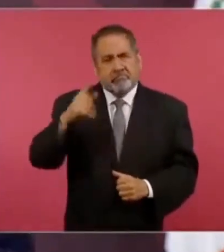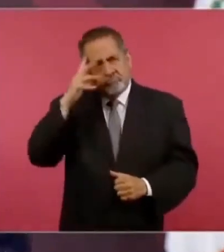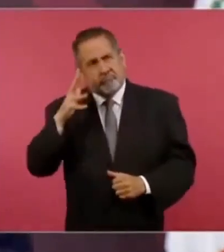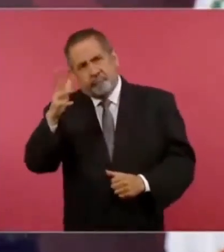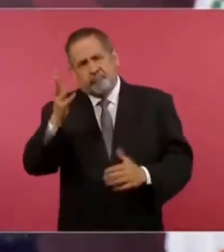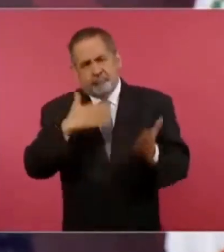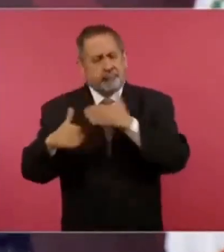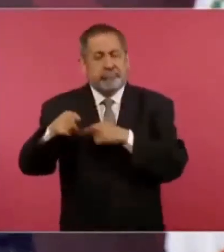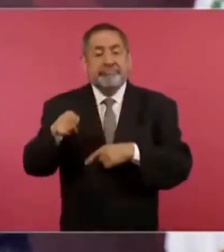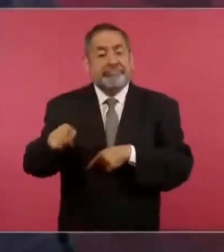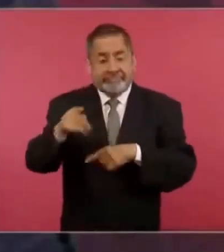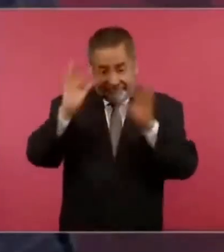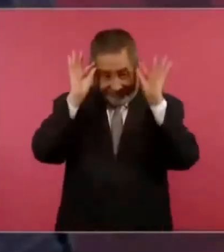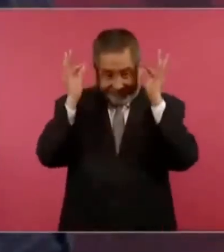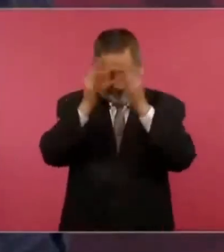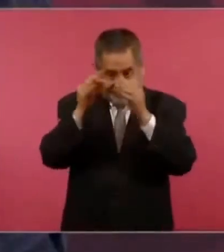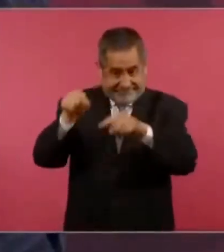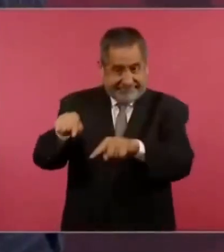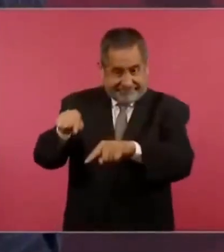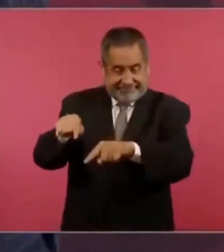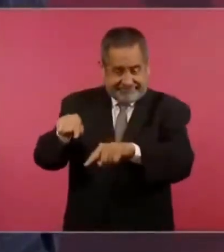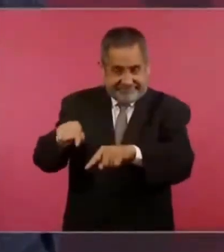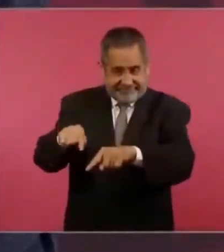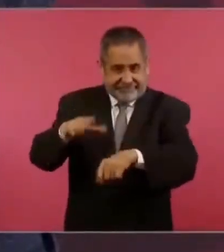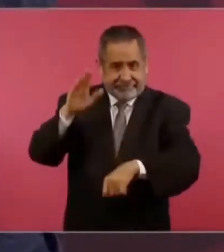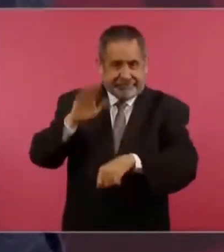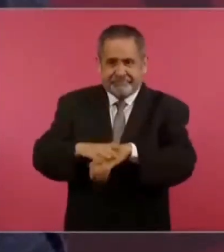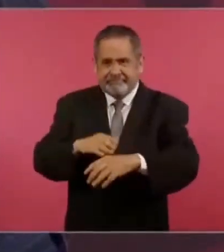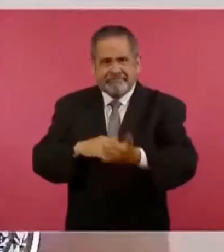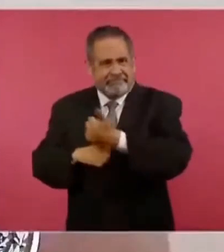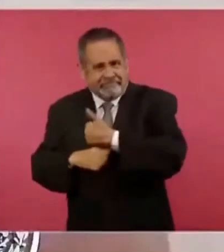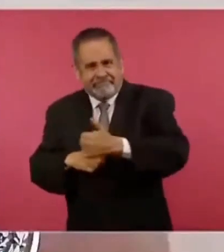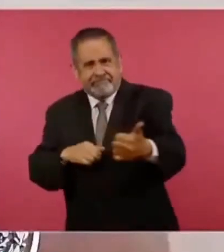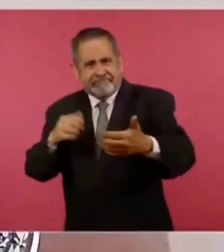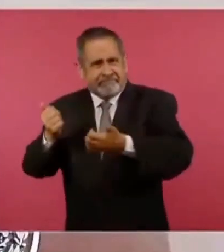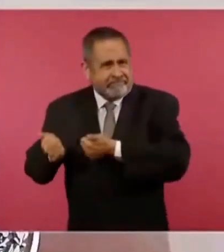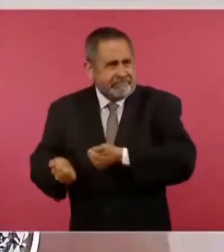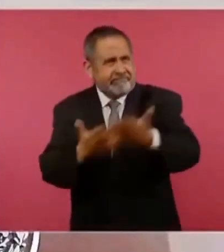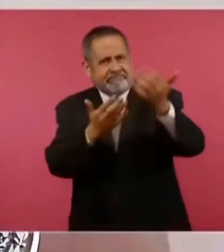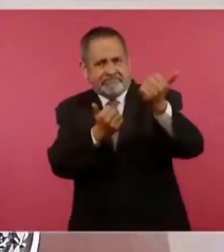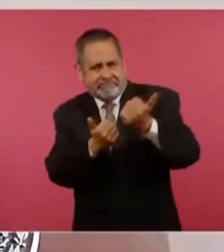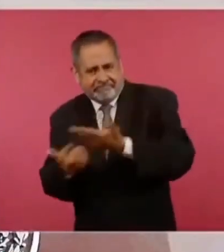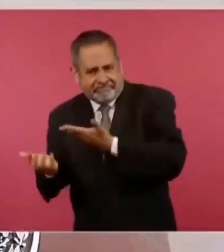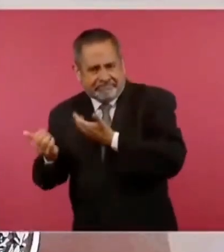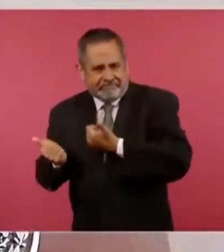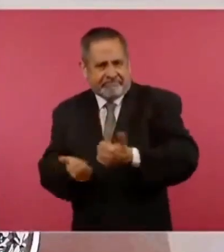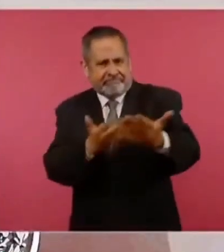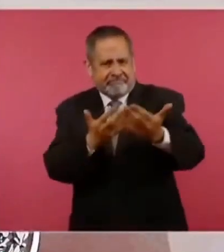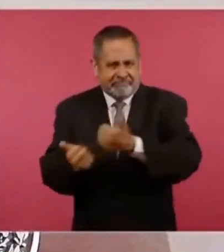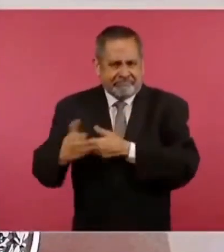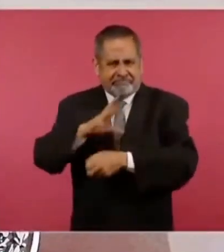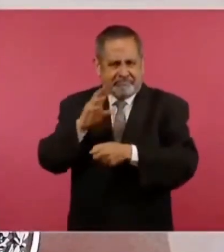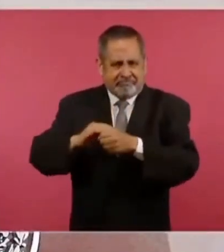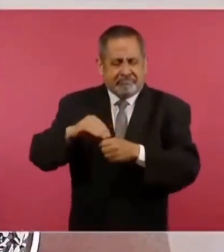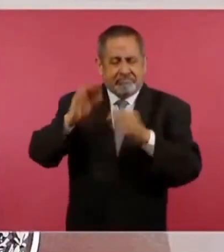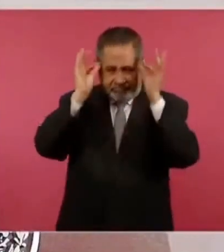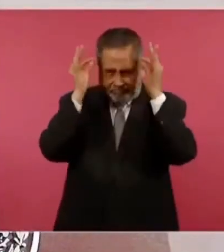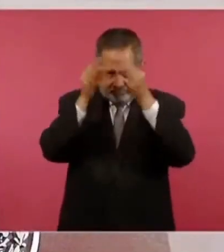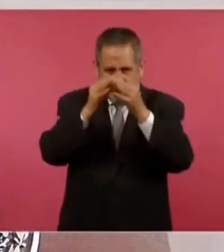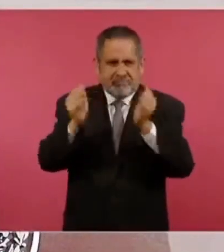Es la aduana de más tráfico con Estados Unidos.